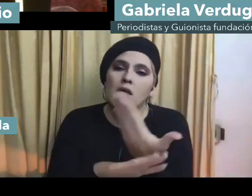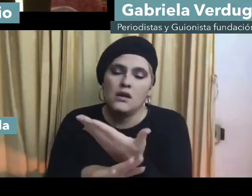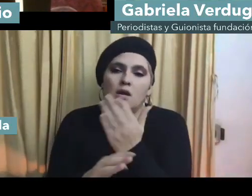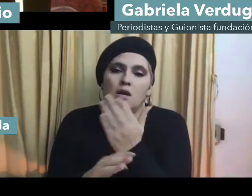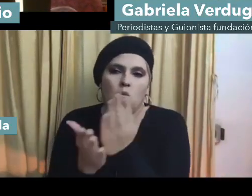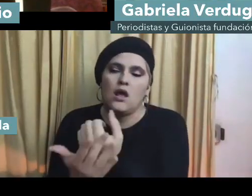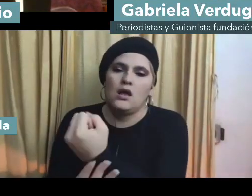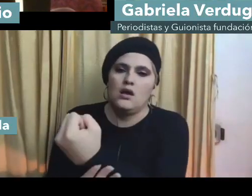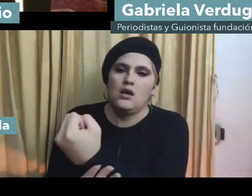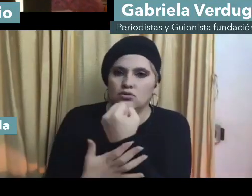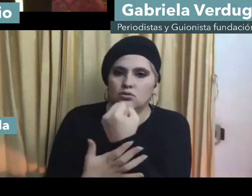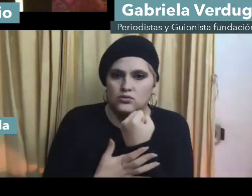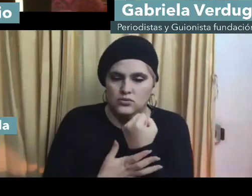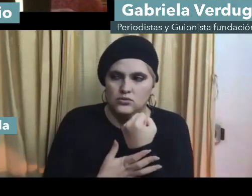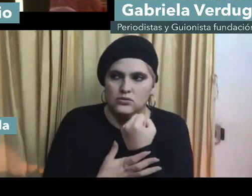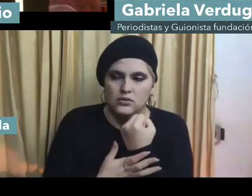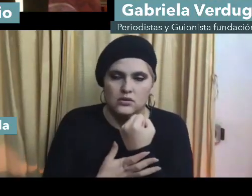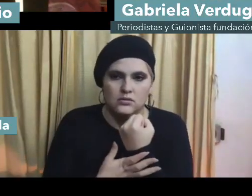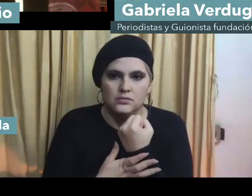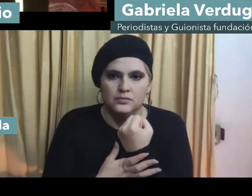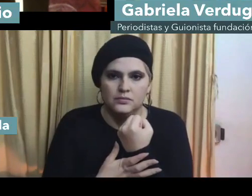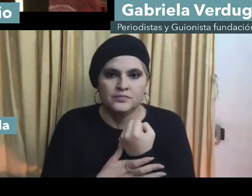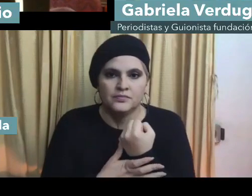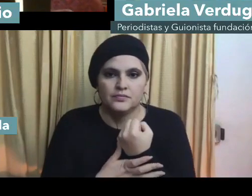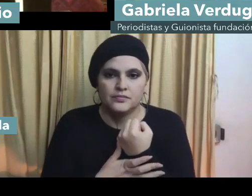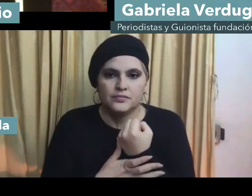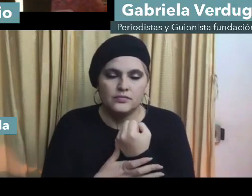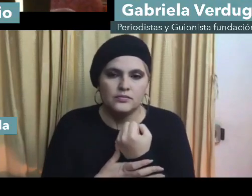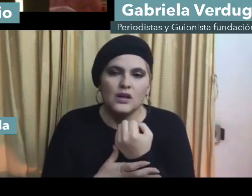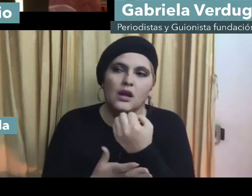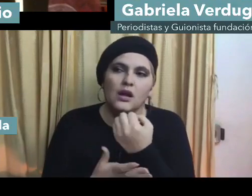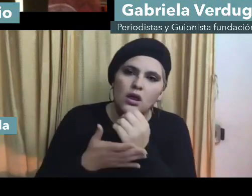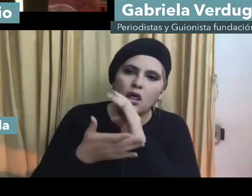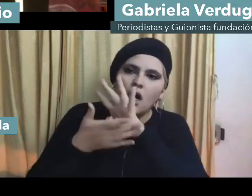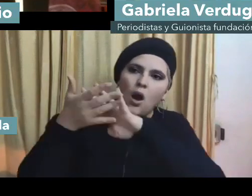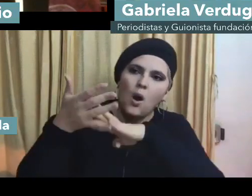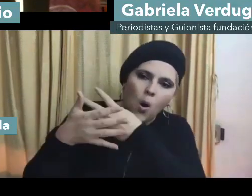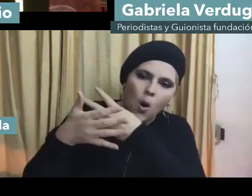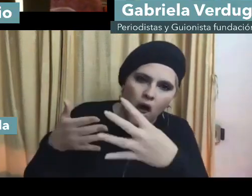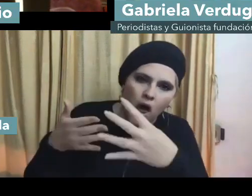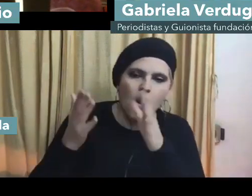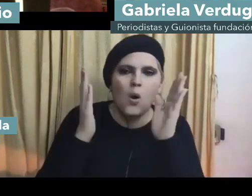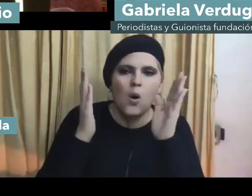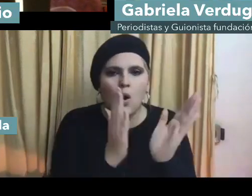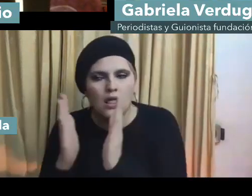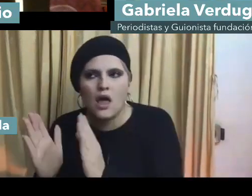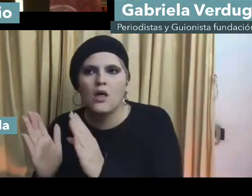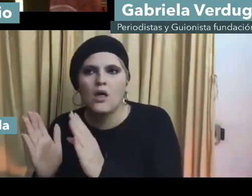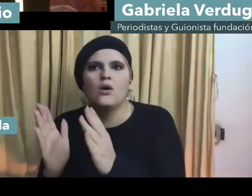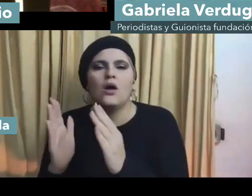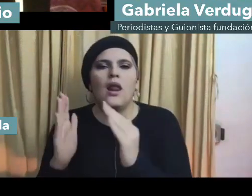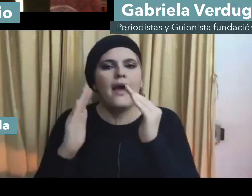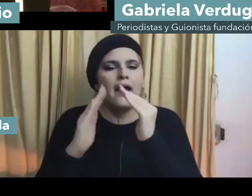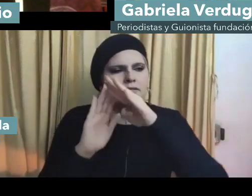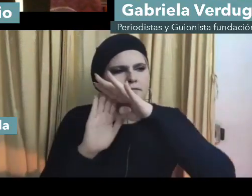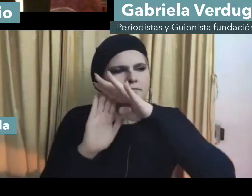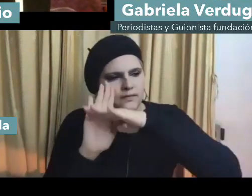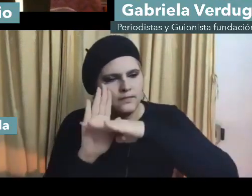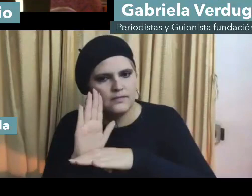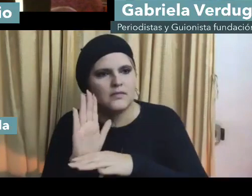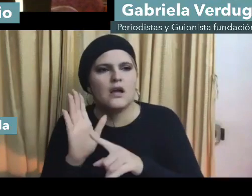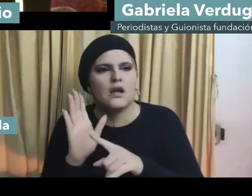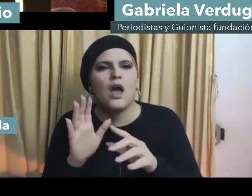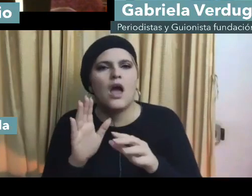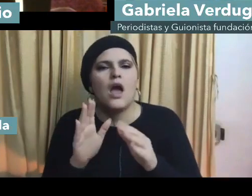a hacer los horarios, a estructurar las rutinas de la casa con apoyos visuales. Eso es